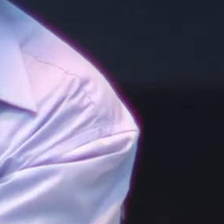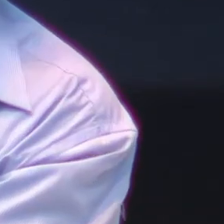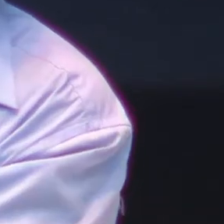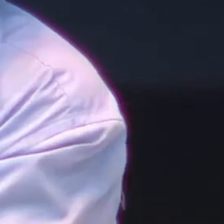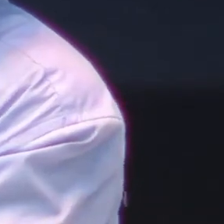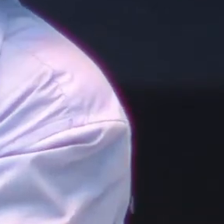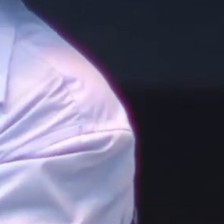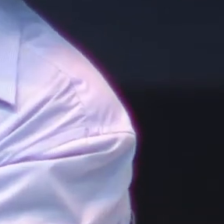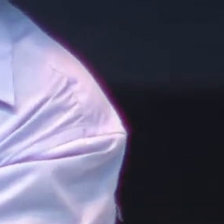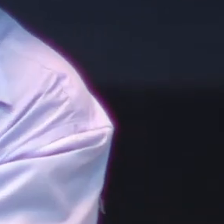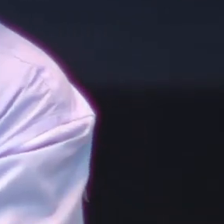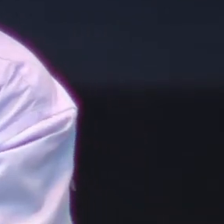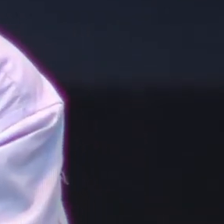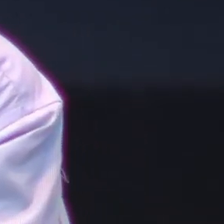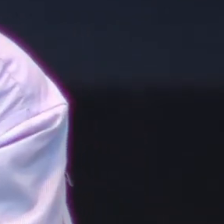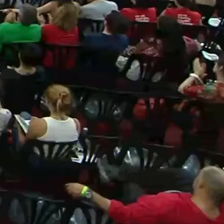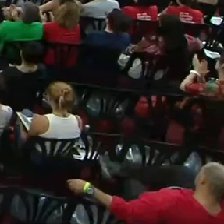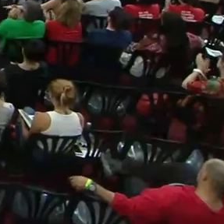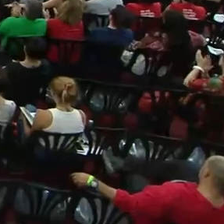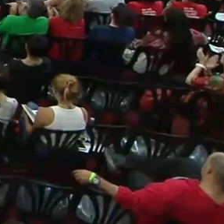la vida como mariah el de franco